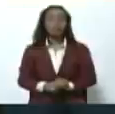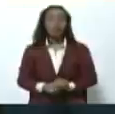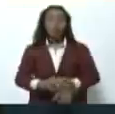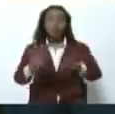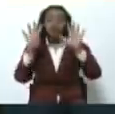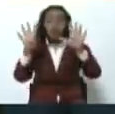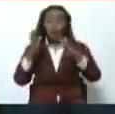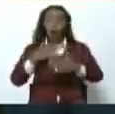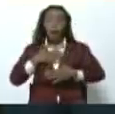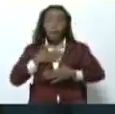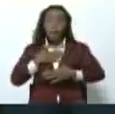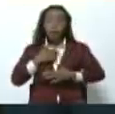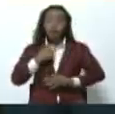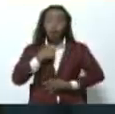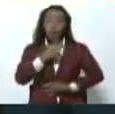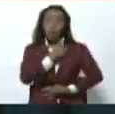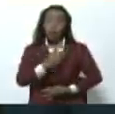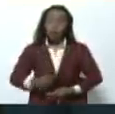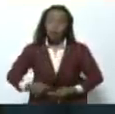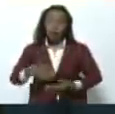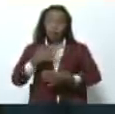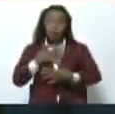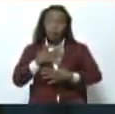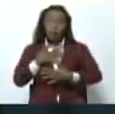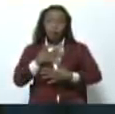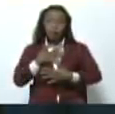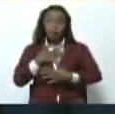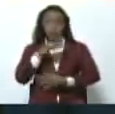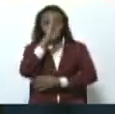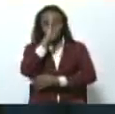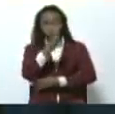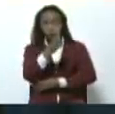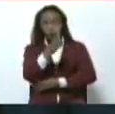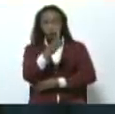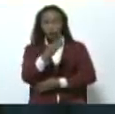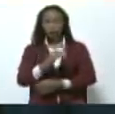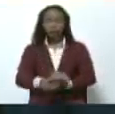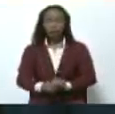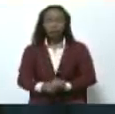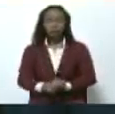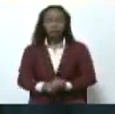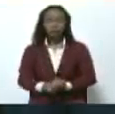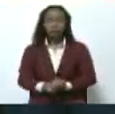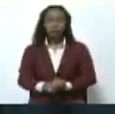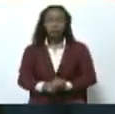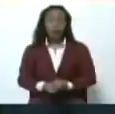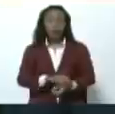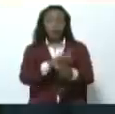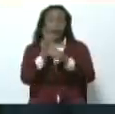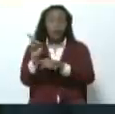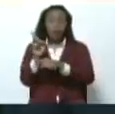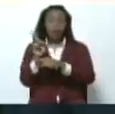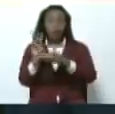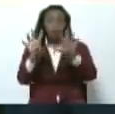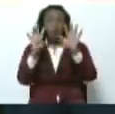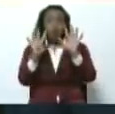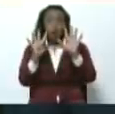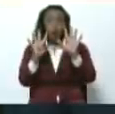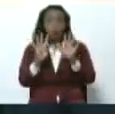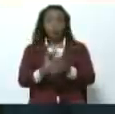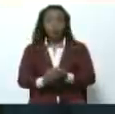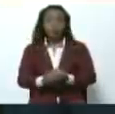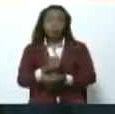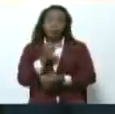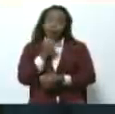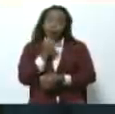9 me han tocado como presidente, directamente, pues. De esos 9,